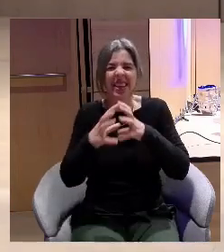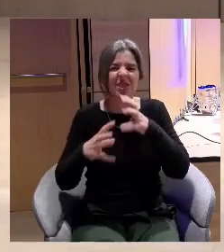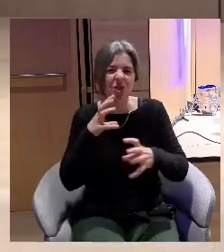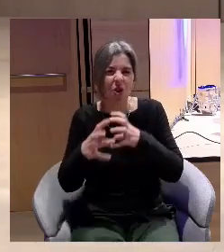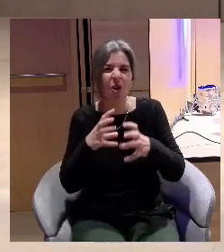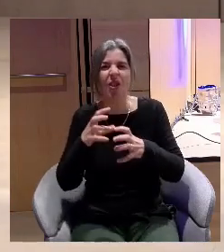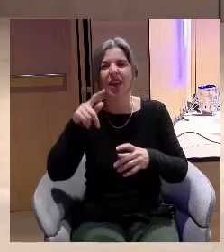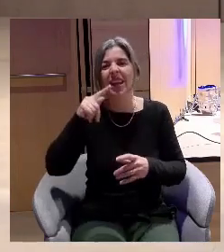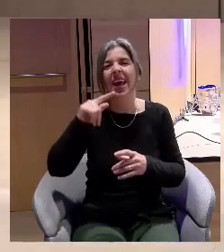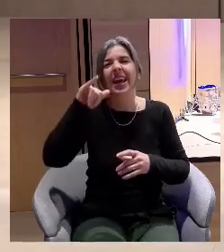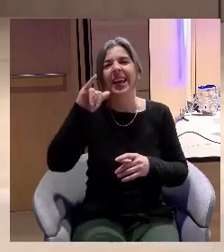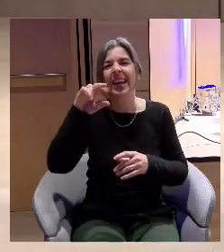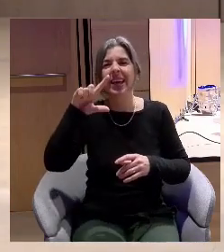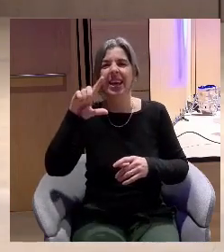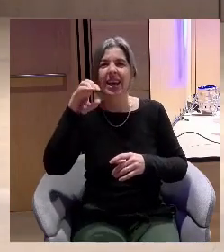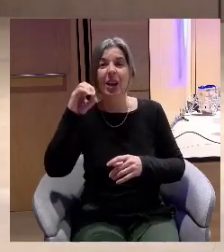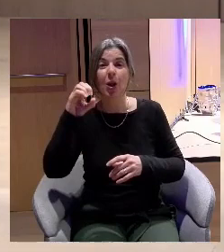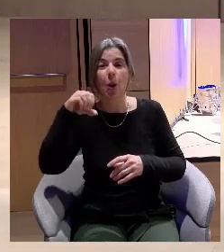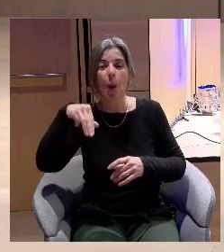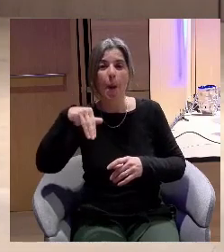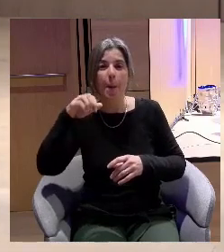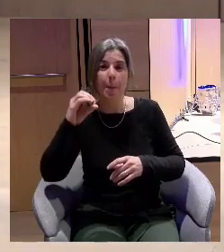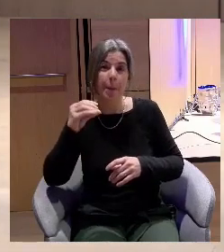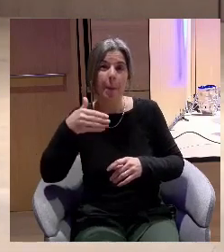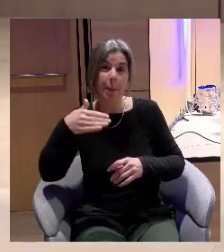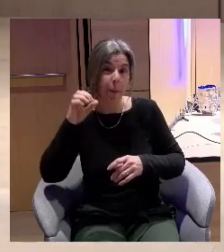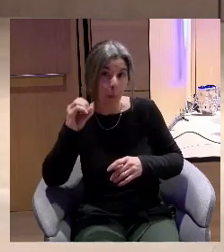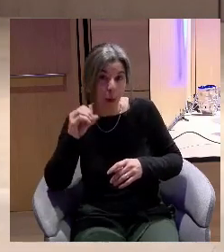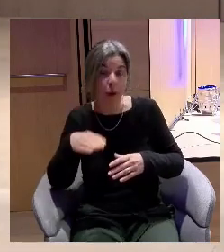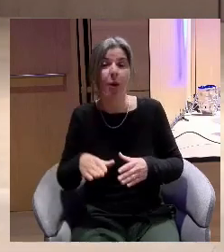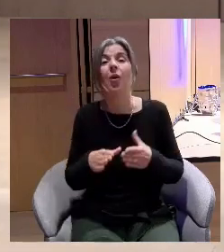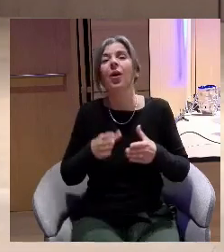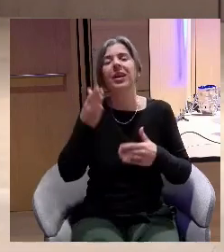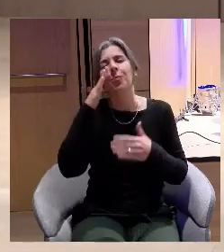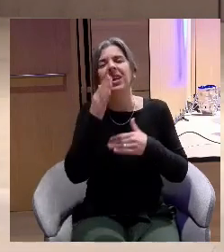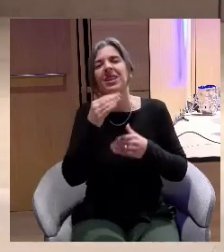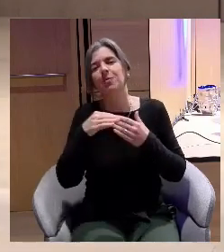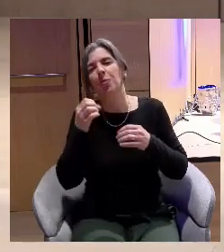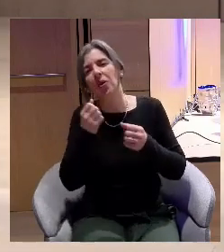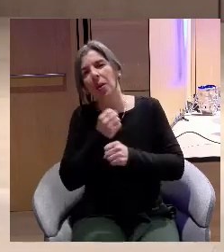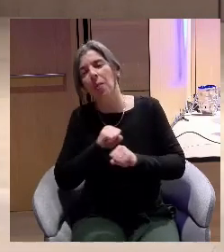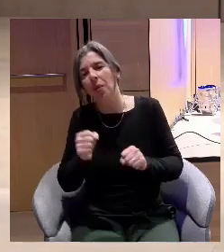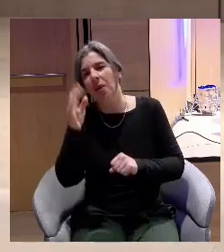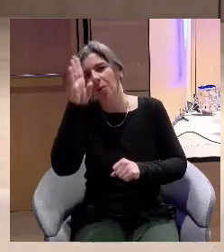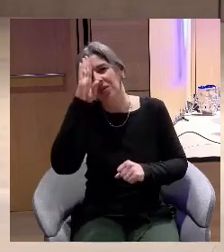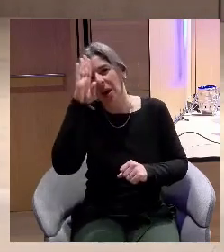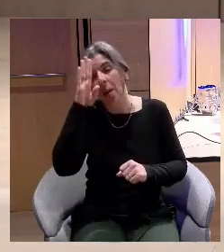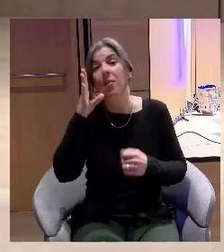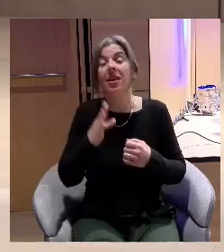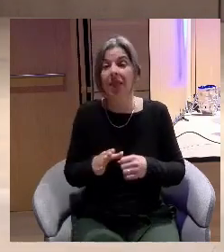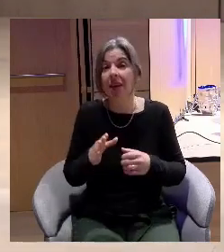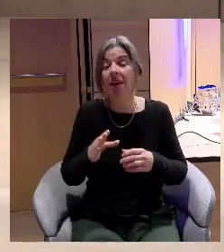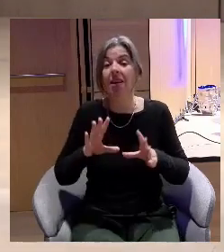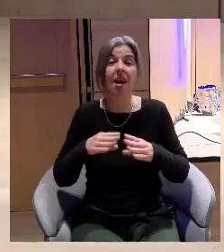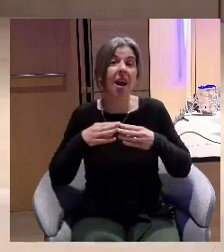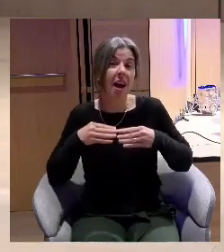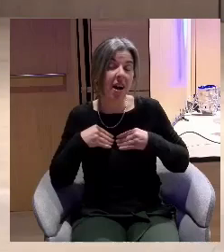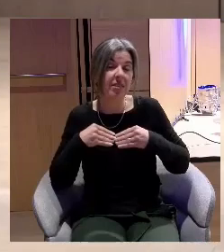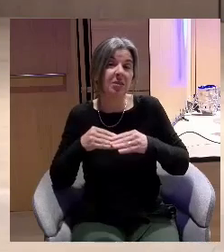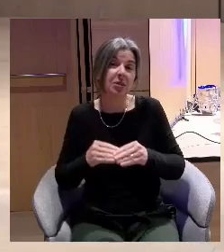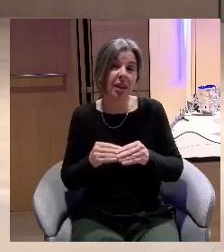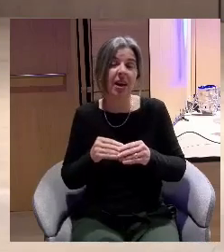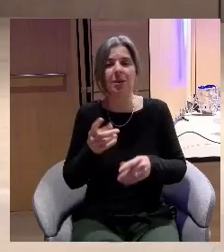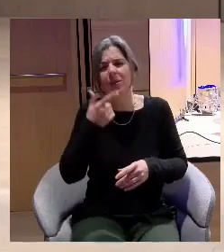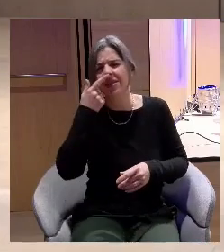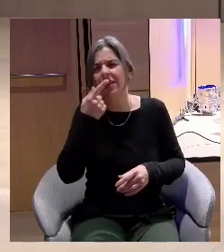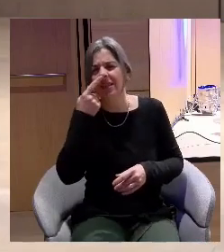tenemos incorporado que no lo podemos desprender. Es una cosa del siglo XX que la mantenemos. Pero muy interesante esto de la brecha,